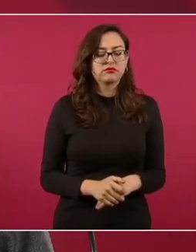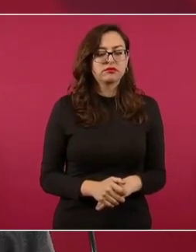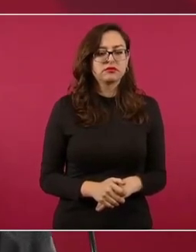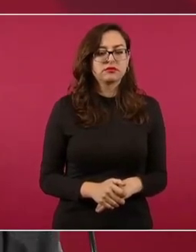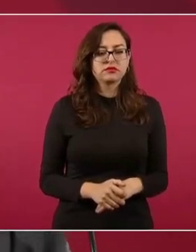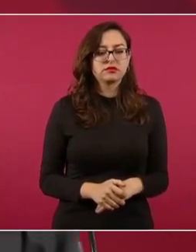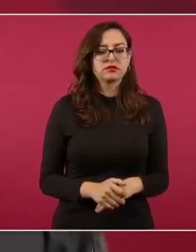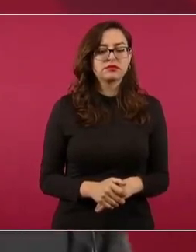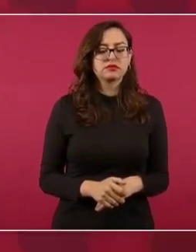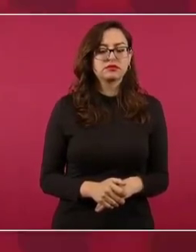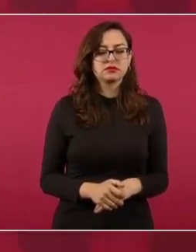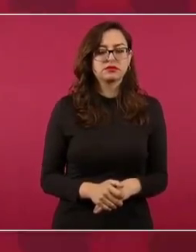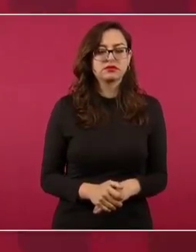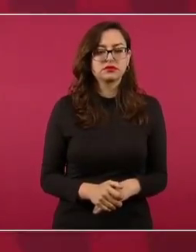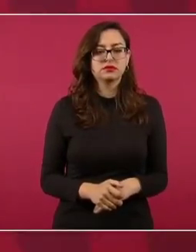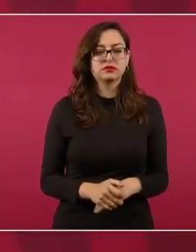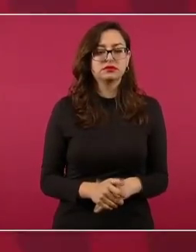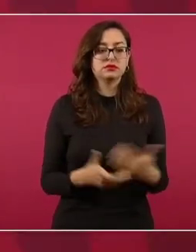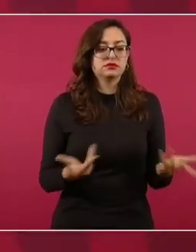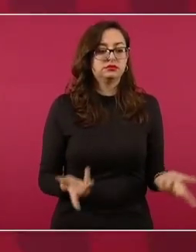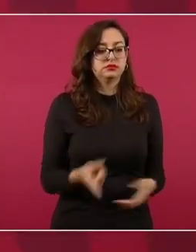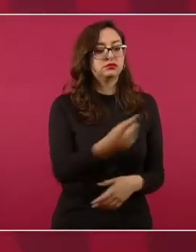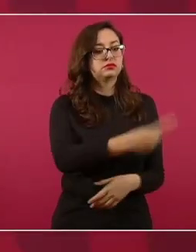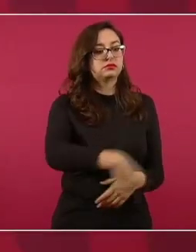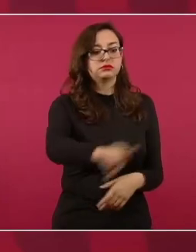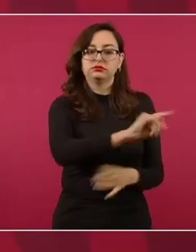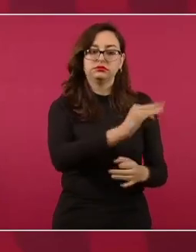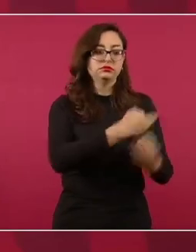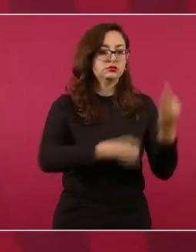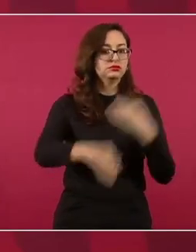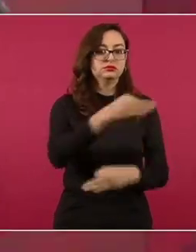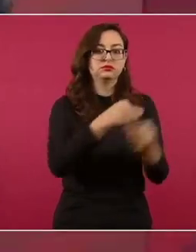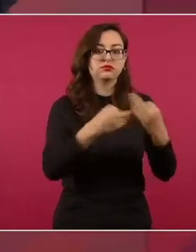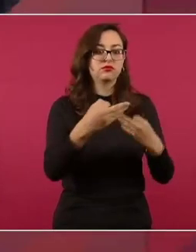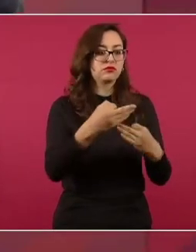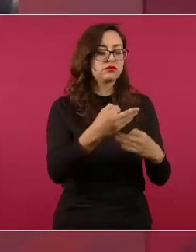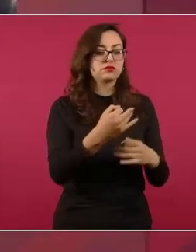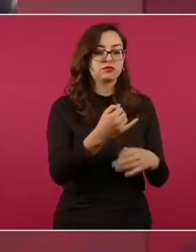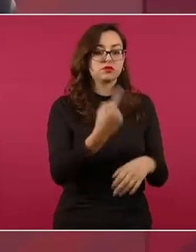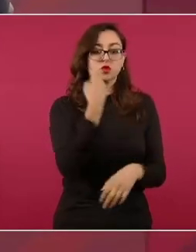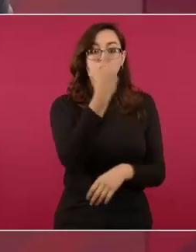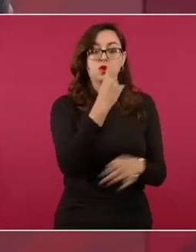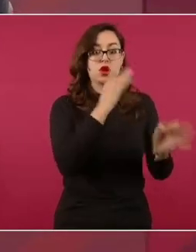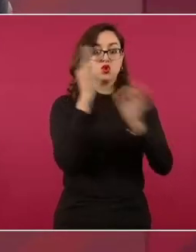lo que se llama nado sincronizado, sueltan una bomba